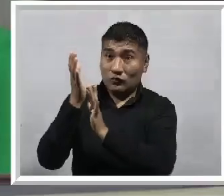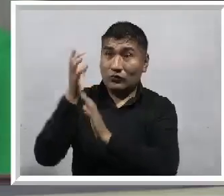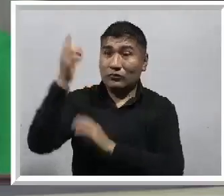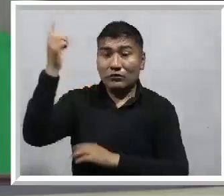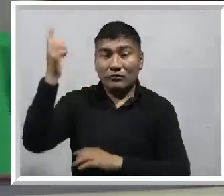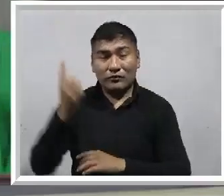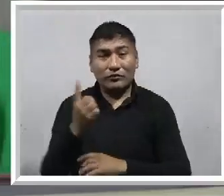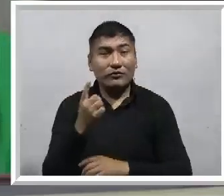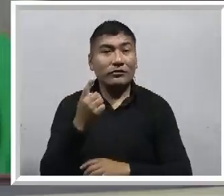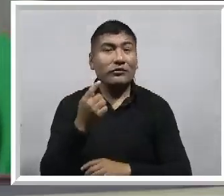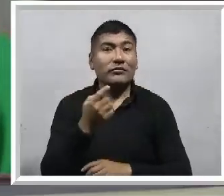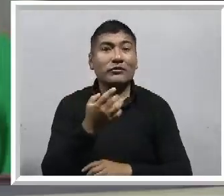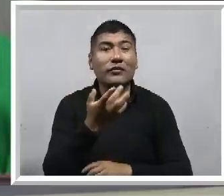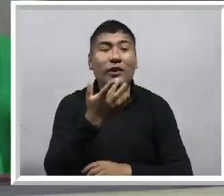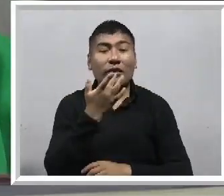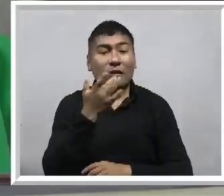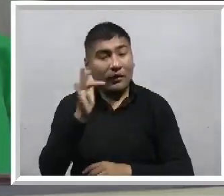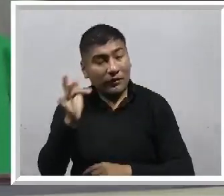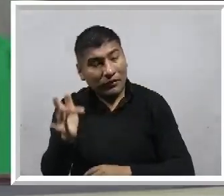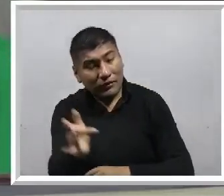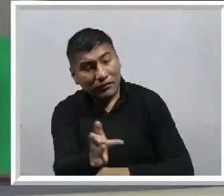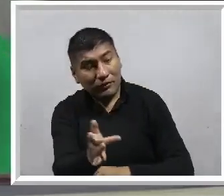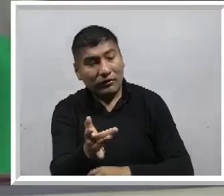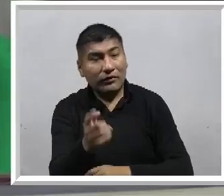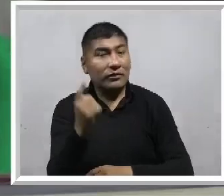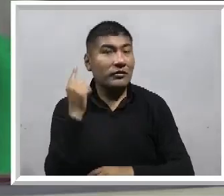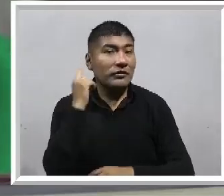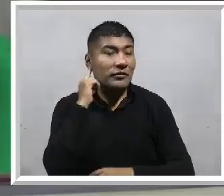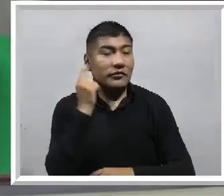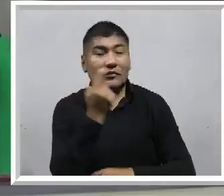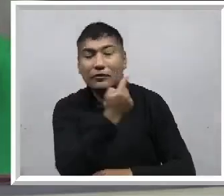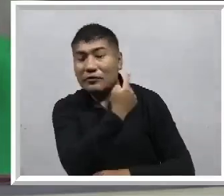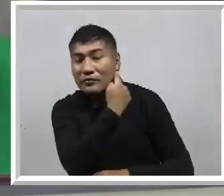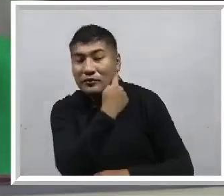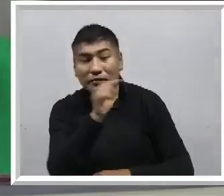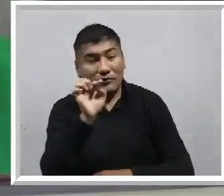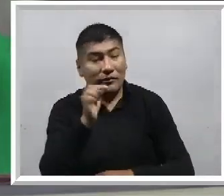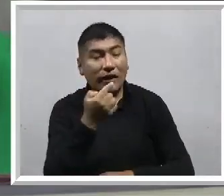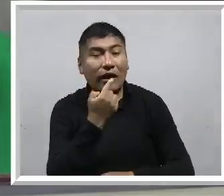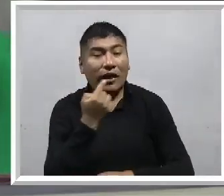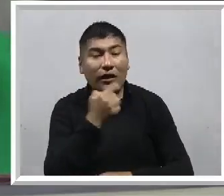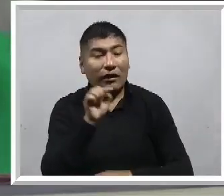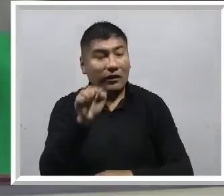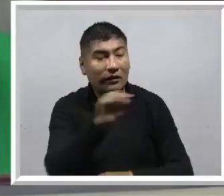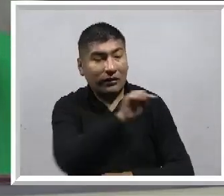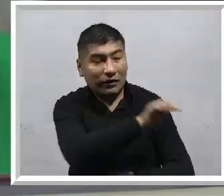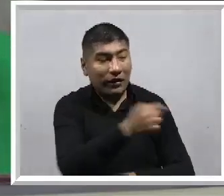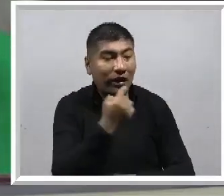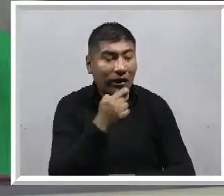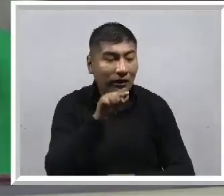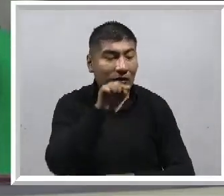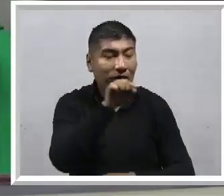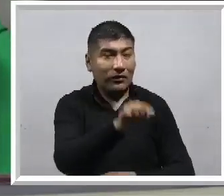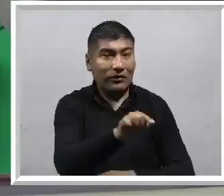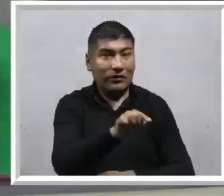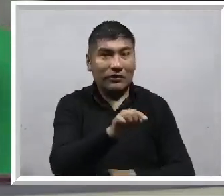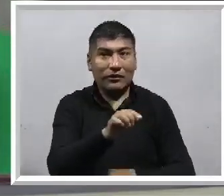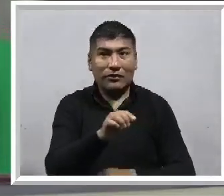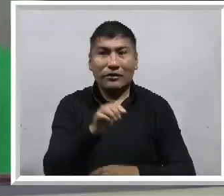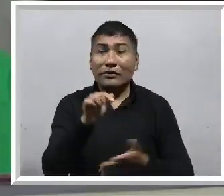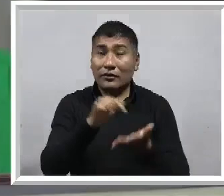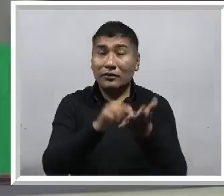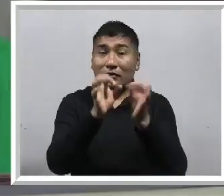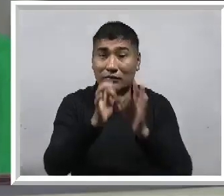que que no escuchaba con su saliva le toca a su lengua esto es